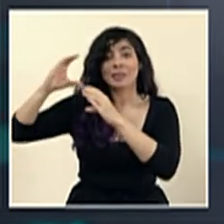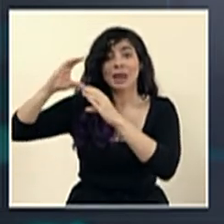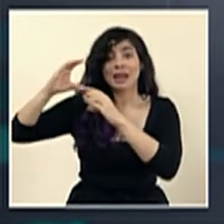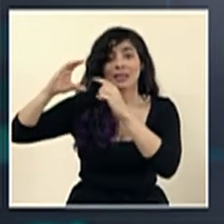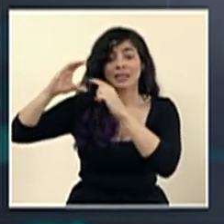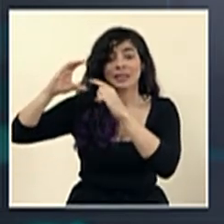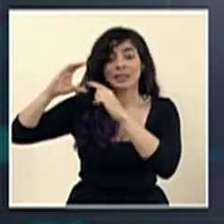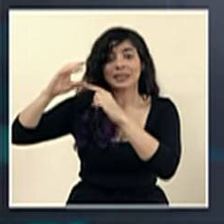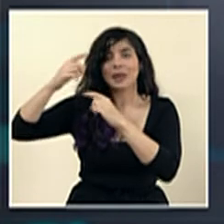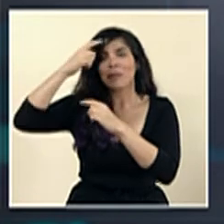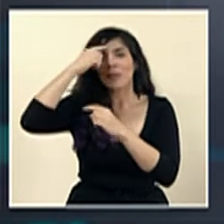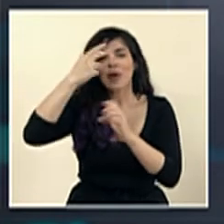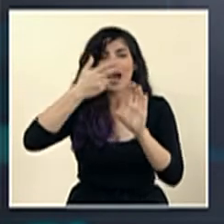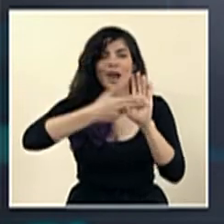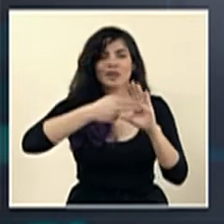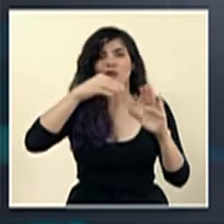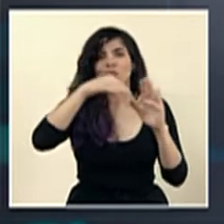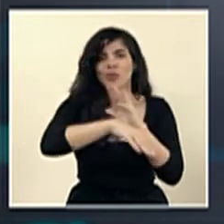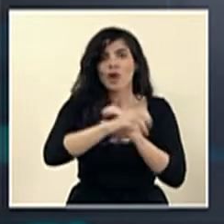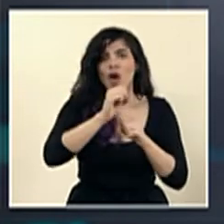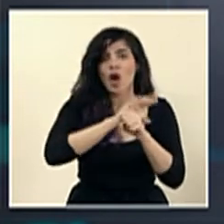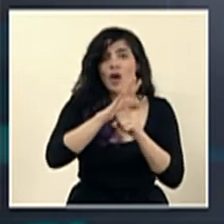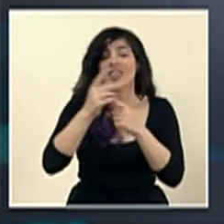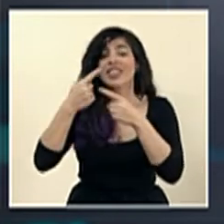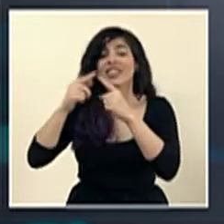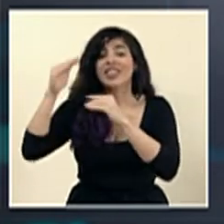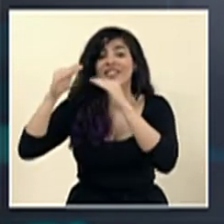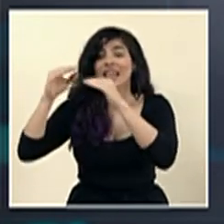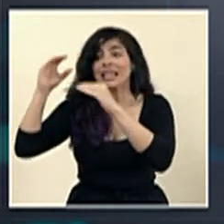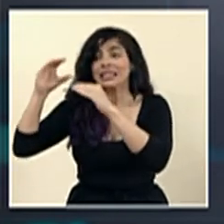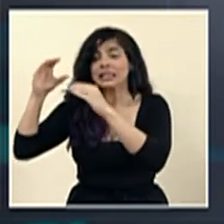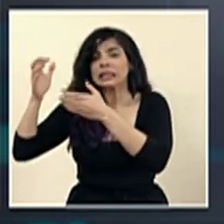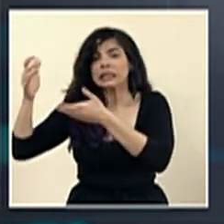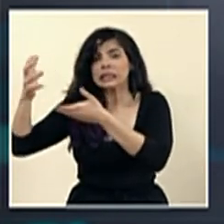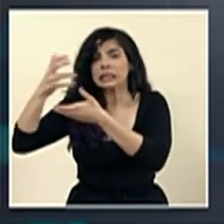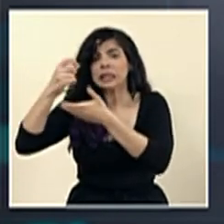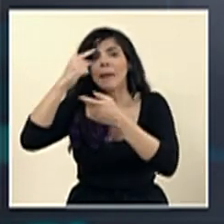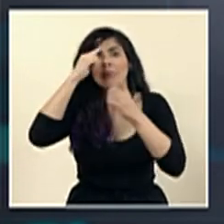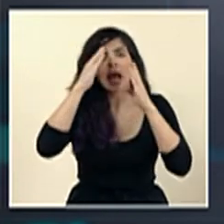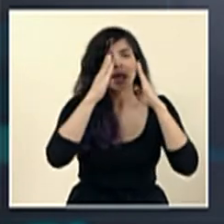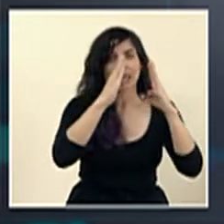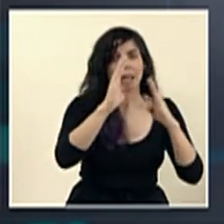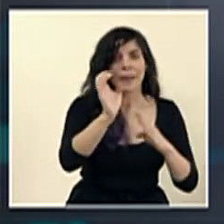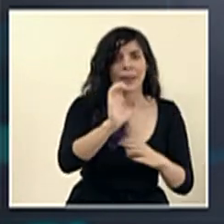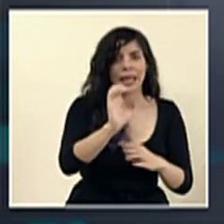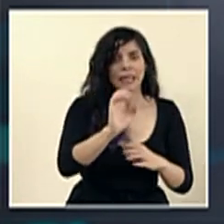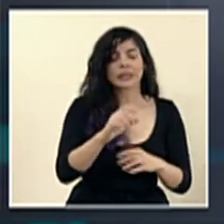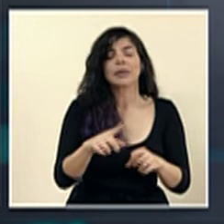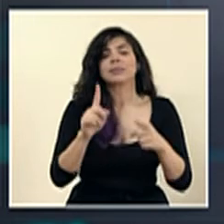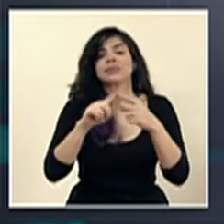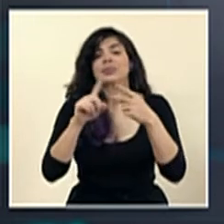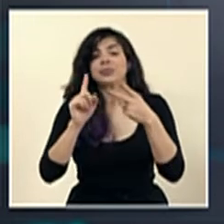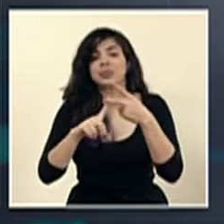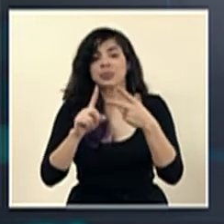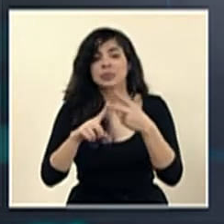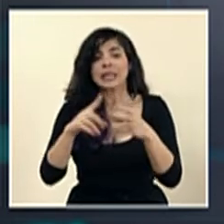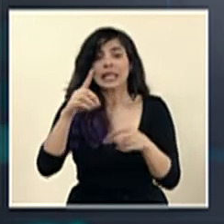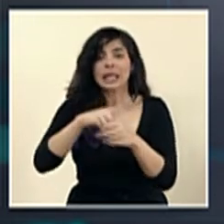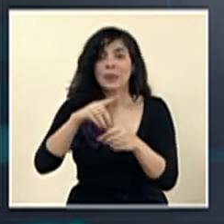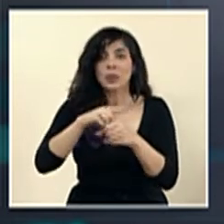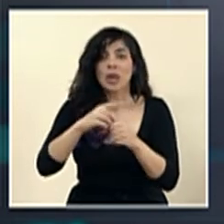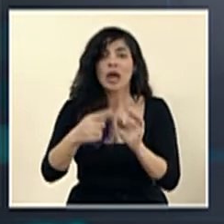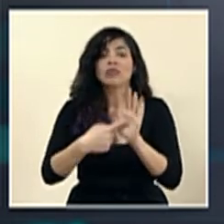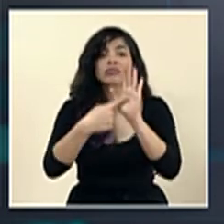han caído por la misma razón del COVID para financiar la atención de la emergencia. Les presentamos a las y los